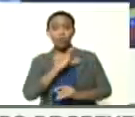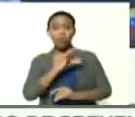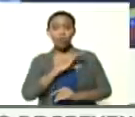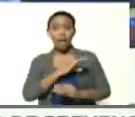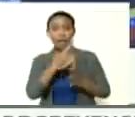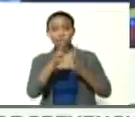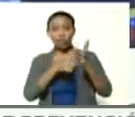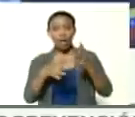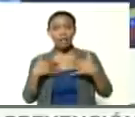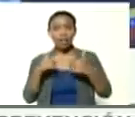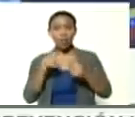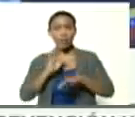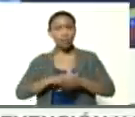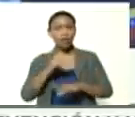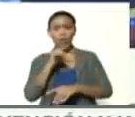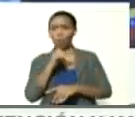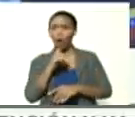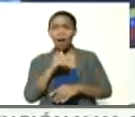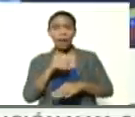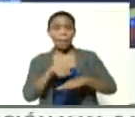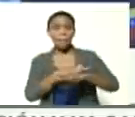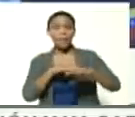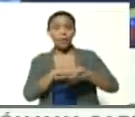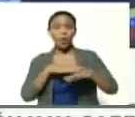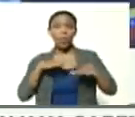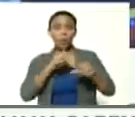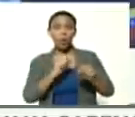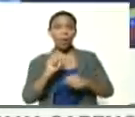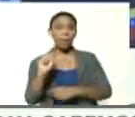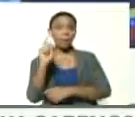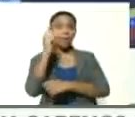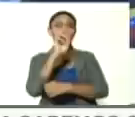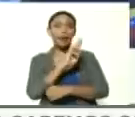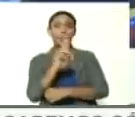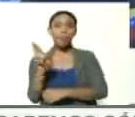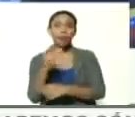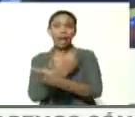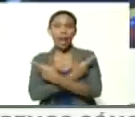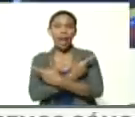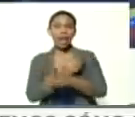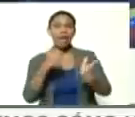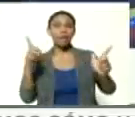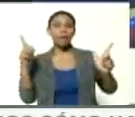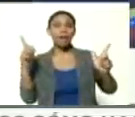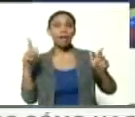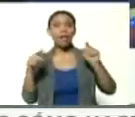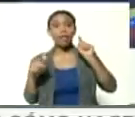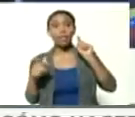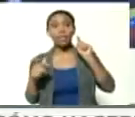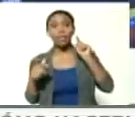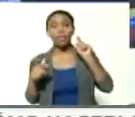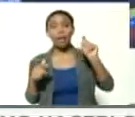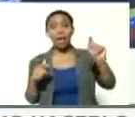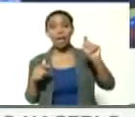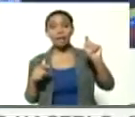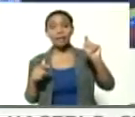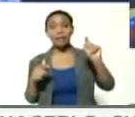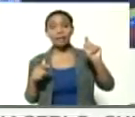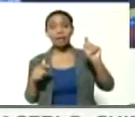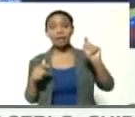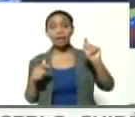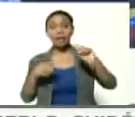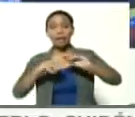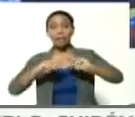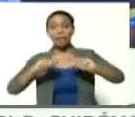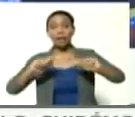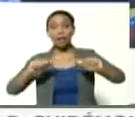sanitaria, porque no le perdonaron los imperios el haber sido la primera república libre de este continente,